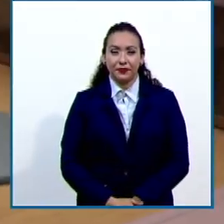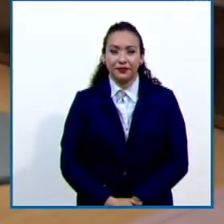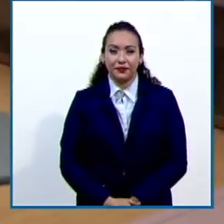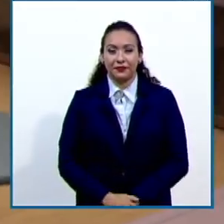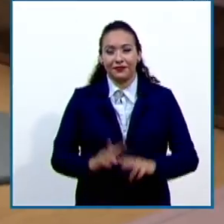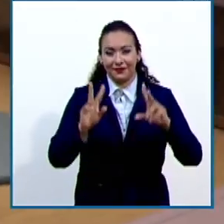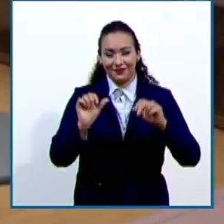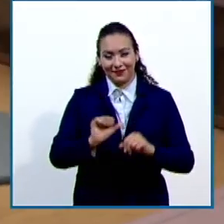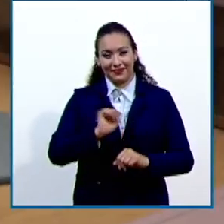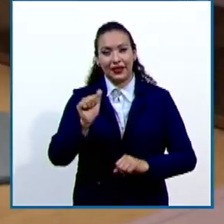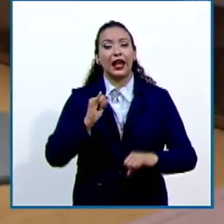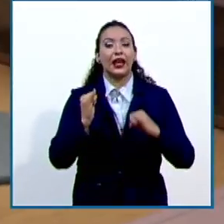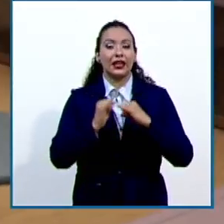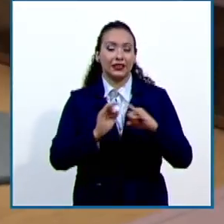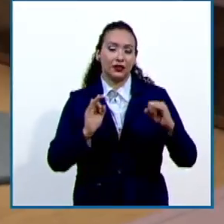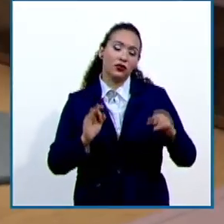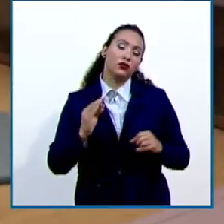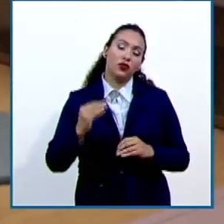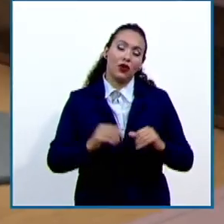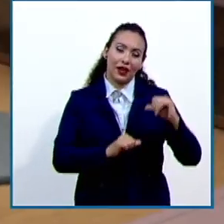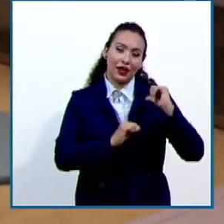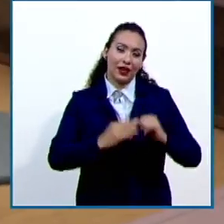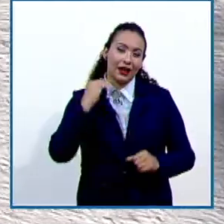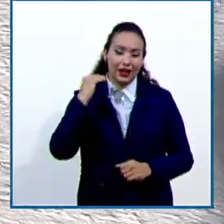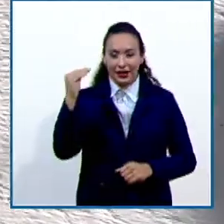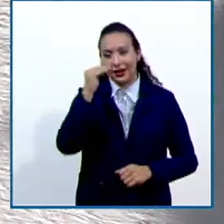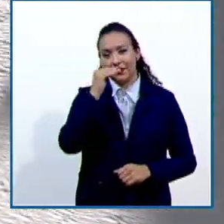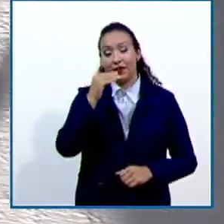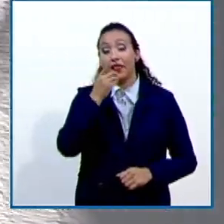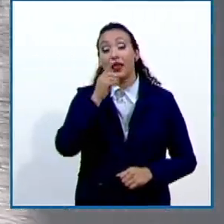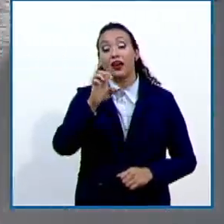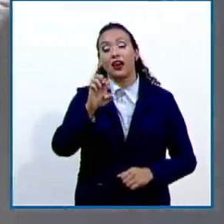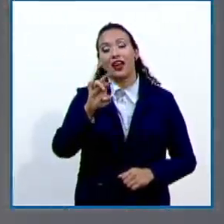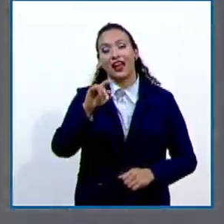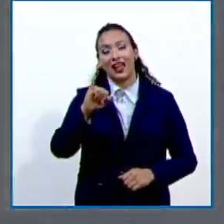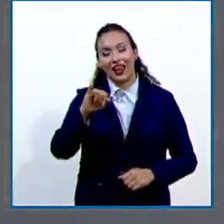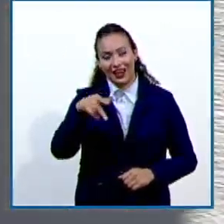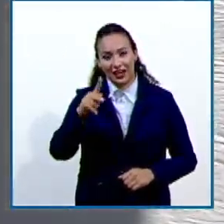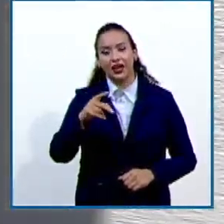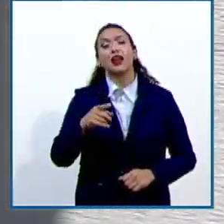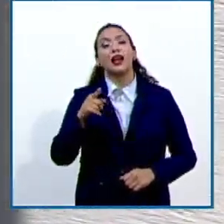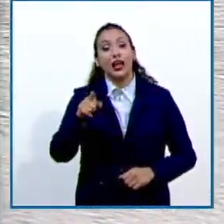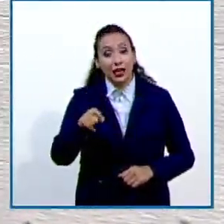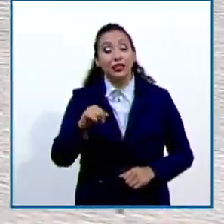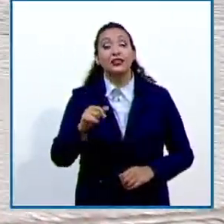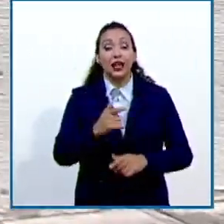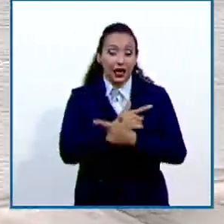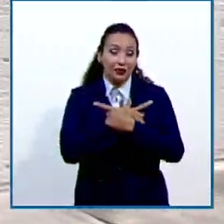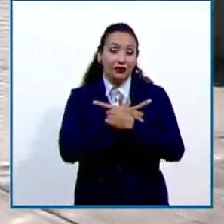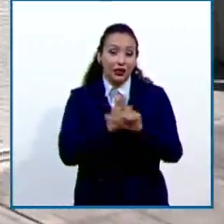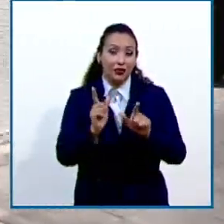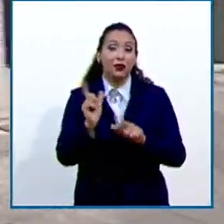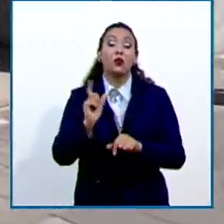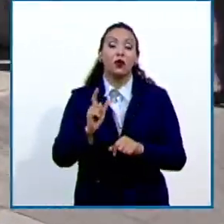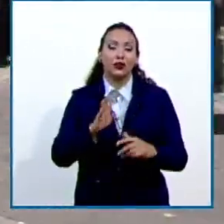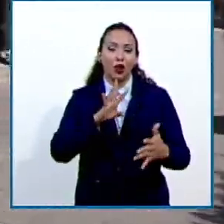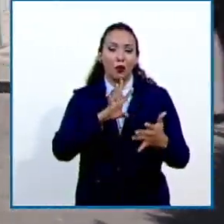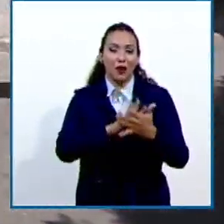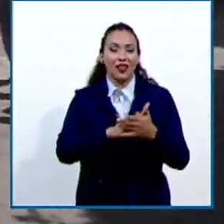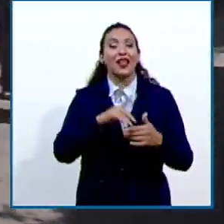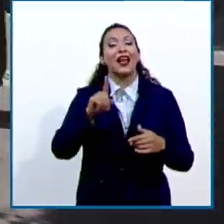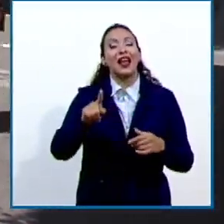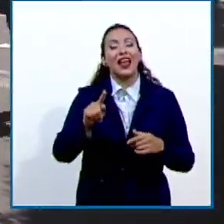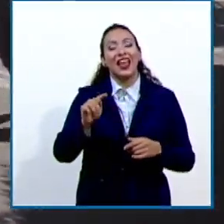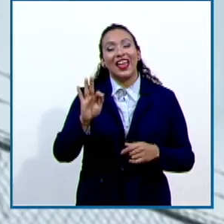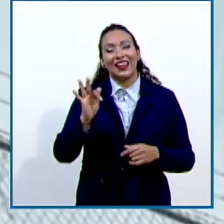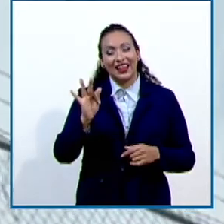En más temas, la Defensoría Pública Federal reveló que Eric Razo Casales recuperó su libertad desde el penal de Barrientos en